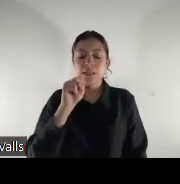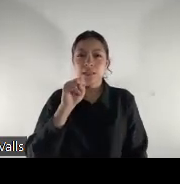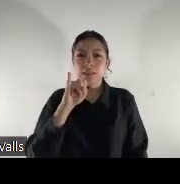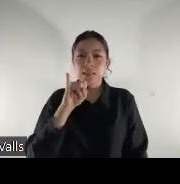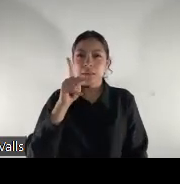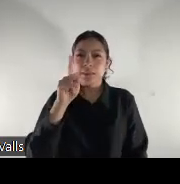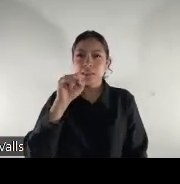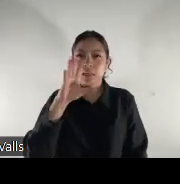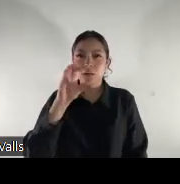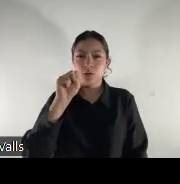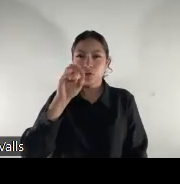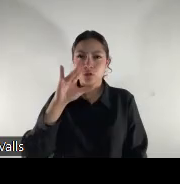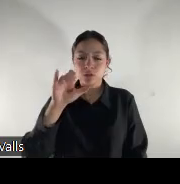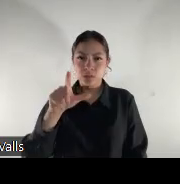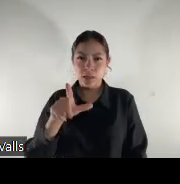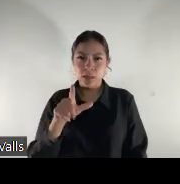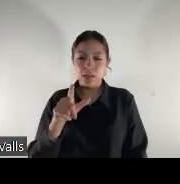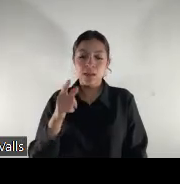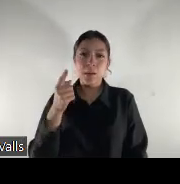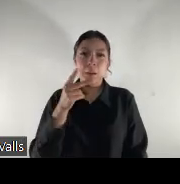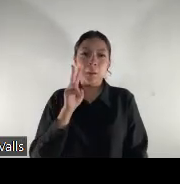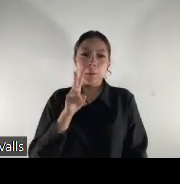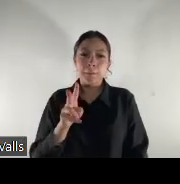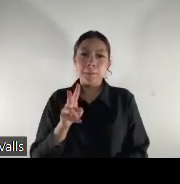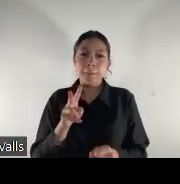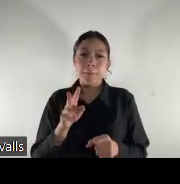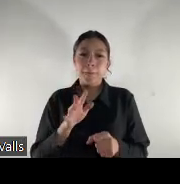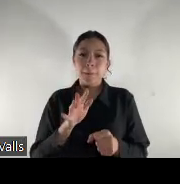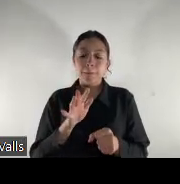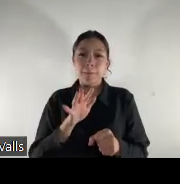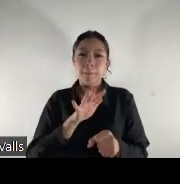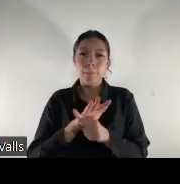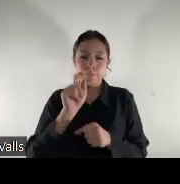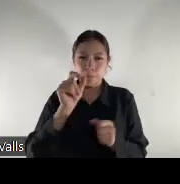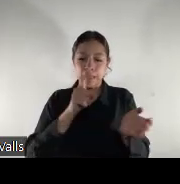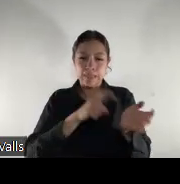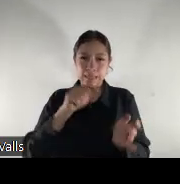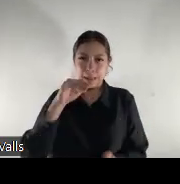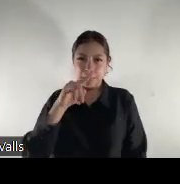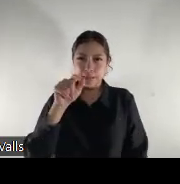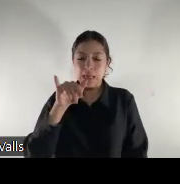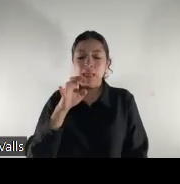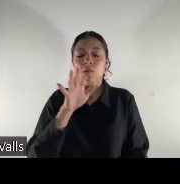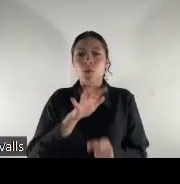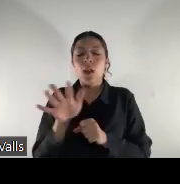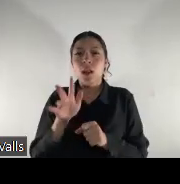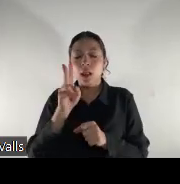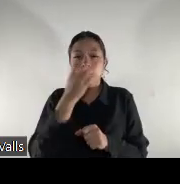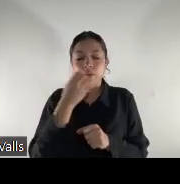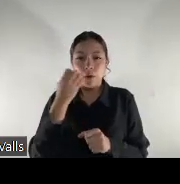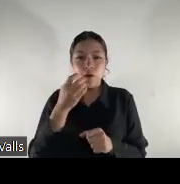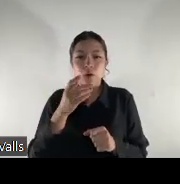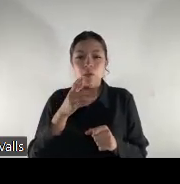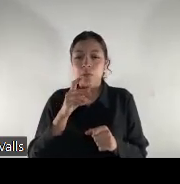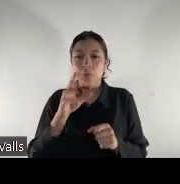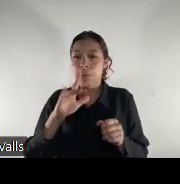ruta significativa en los instrumentos tamizaje, vamos a evaluar de manera global a nuestros